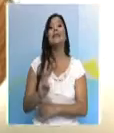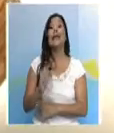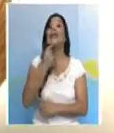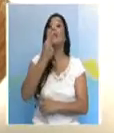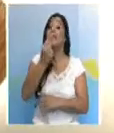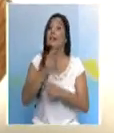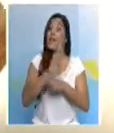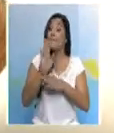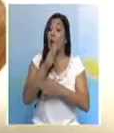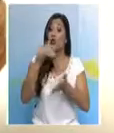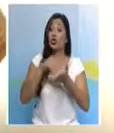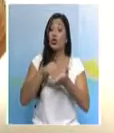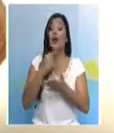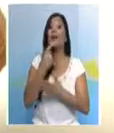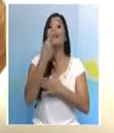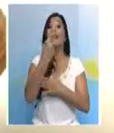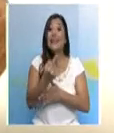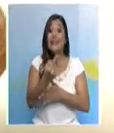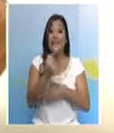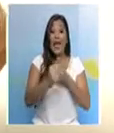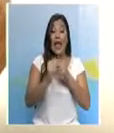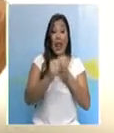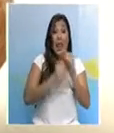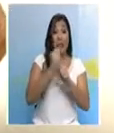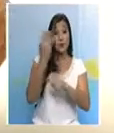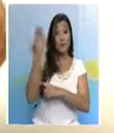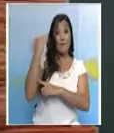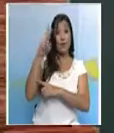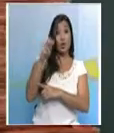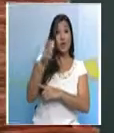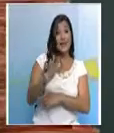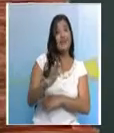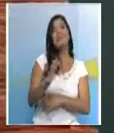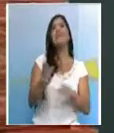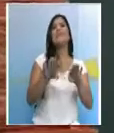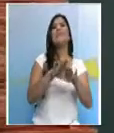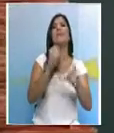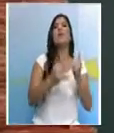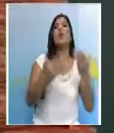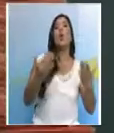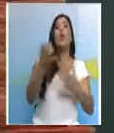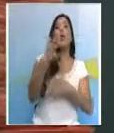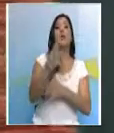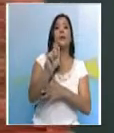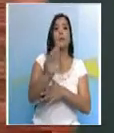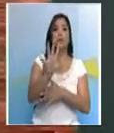este rubro en el 2015 cerró en 5.9% del Producto Interno Bruto.